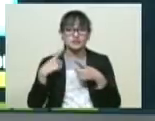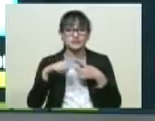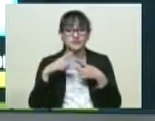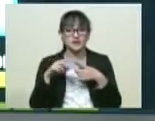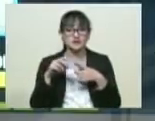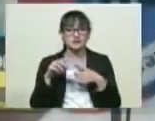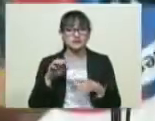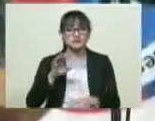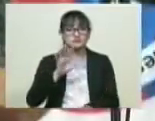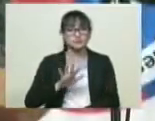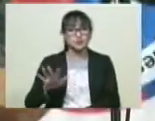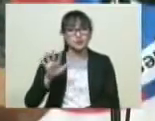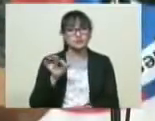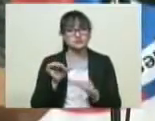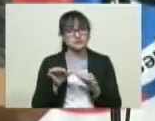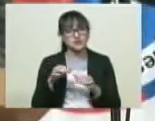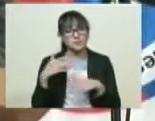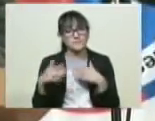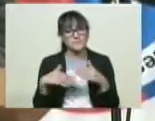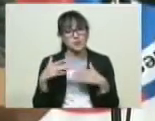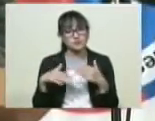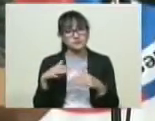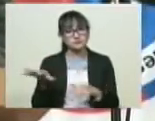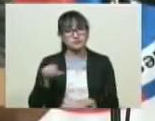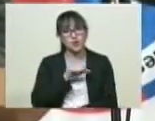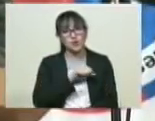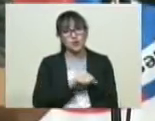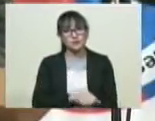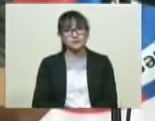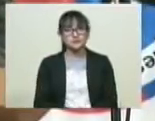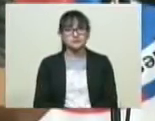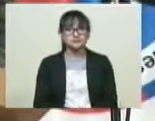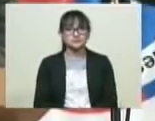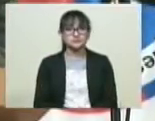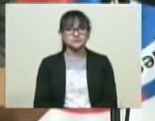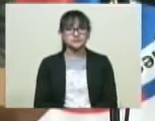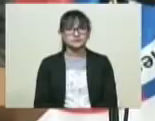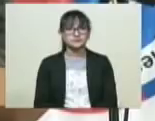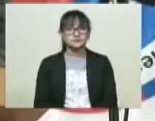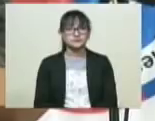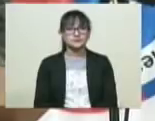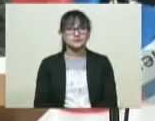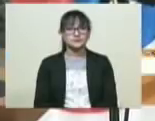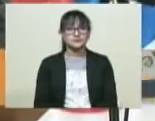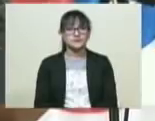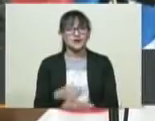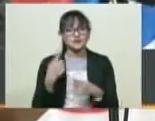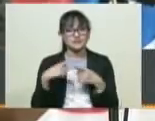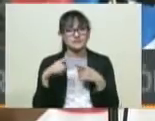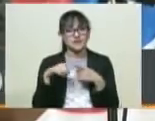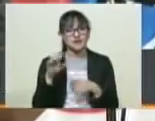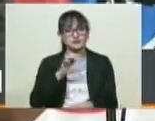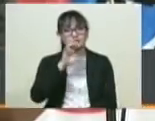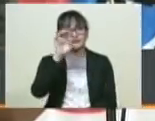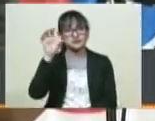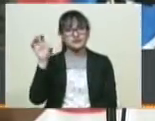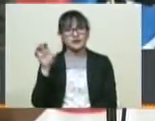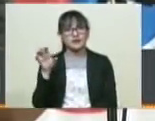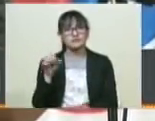país para seguir en el proceso de captación en varios estados y ampliar esta